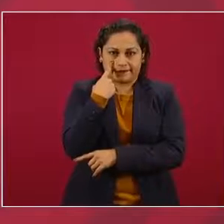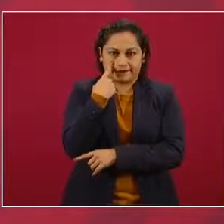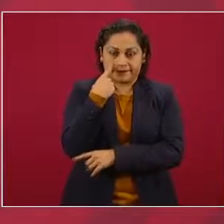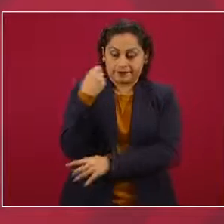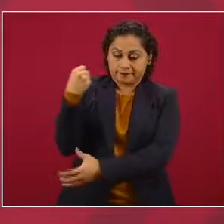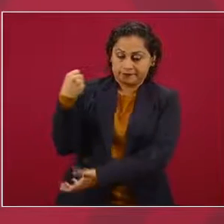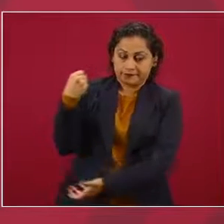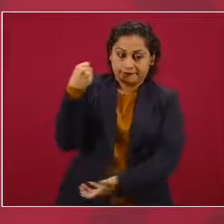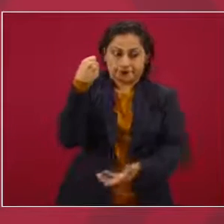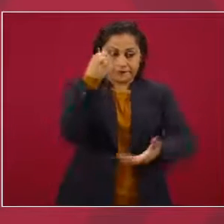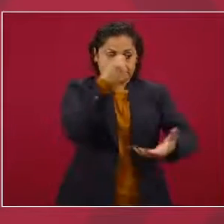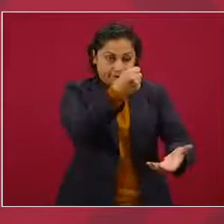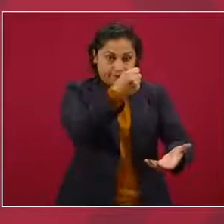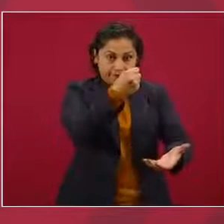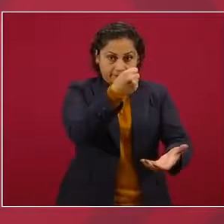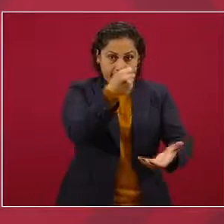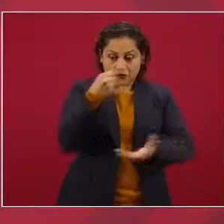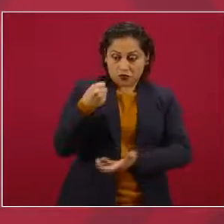está